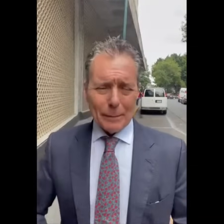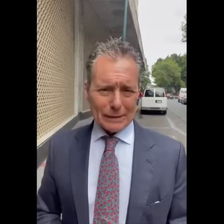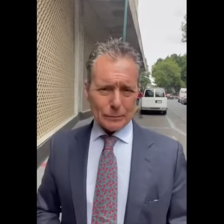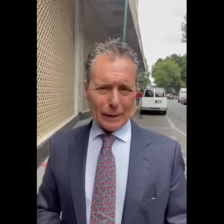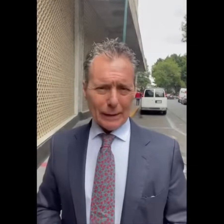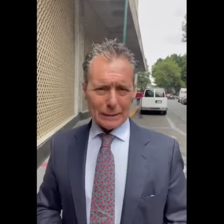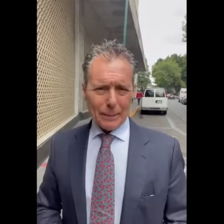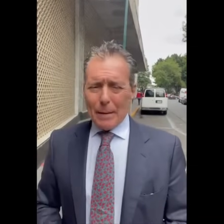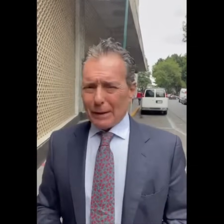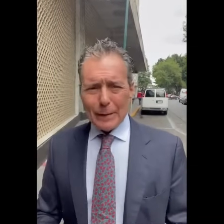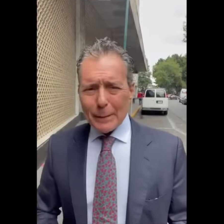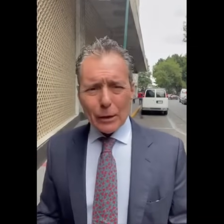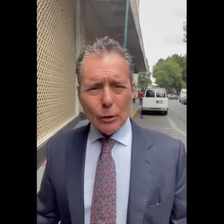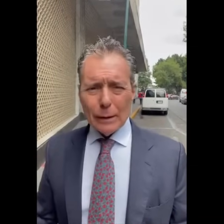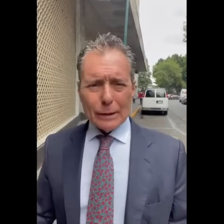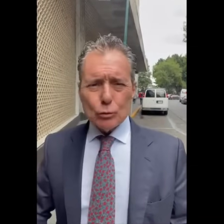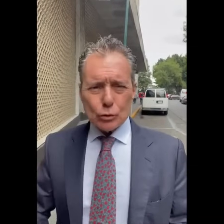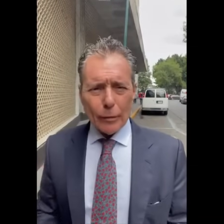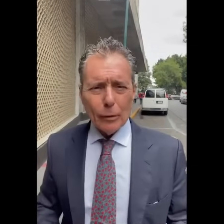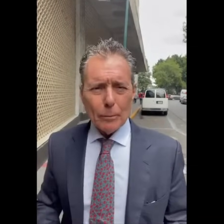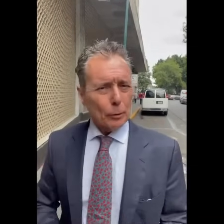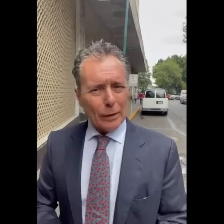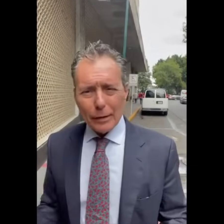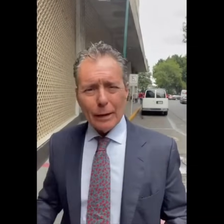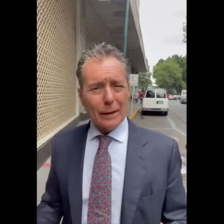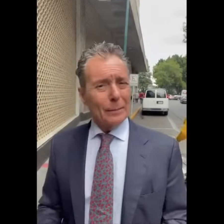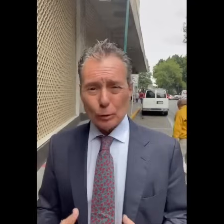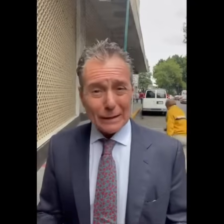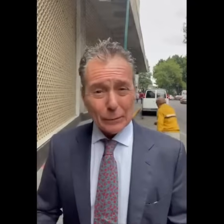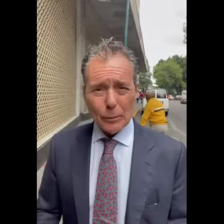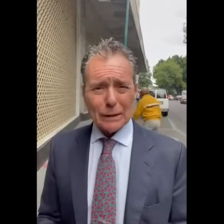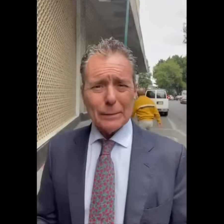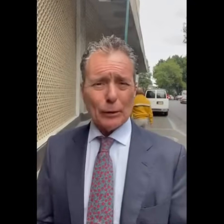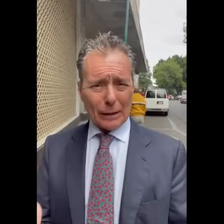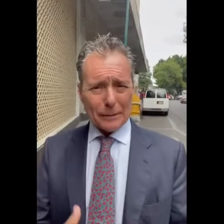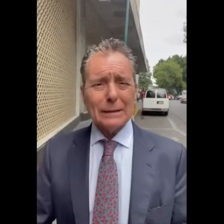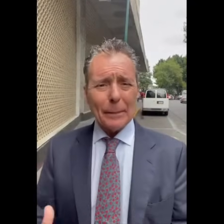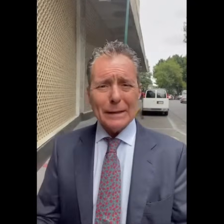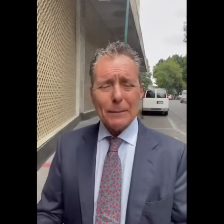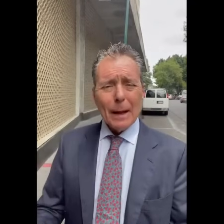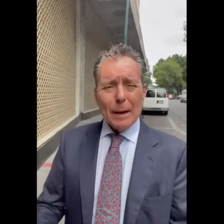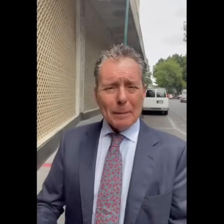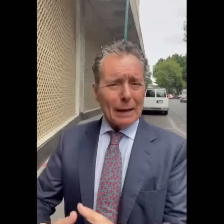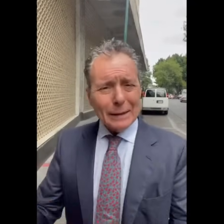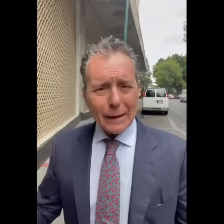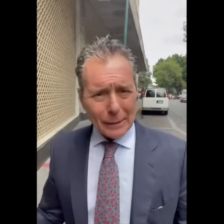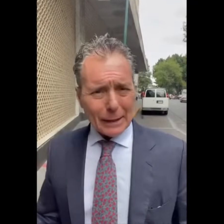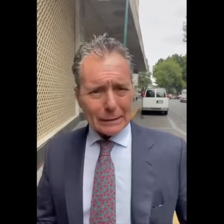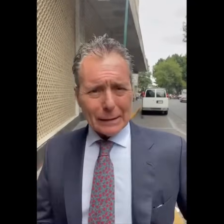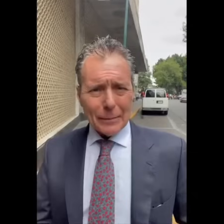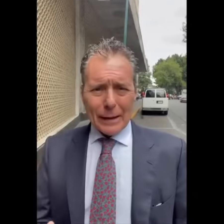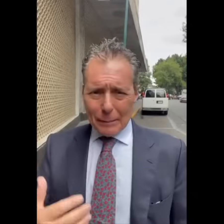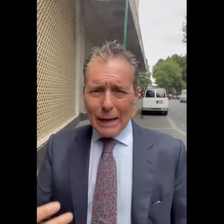2.000 empresas mexicanas. Para España, México es un socio potencial importante, muy importante, porque representa al país más relevante de